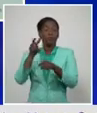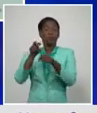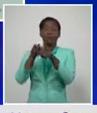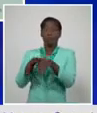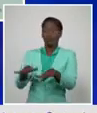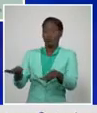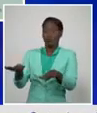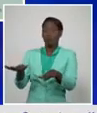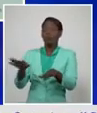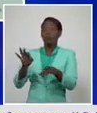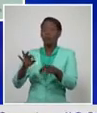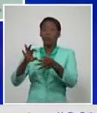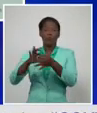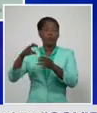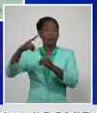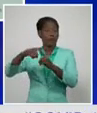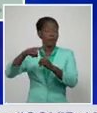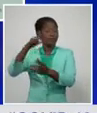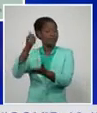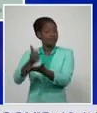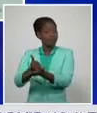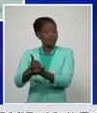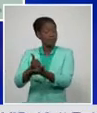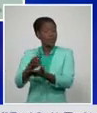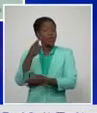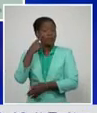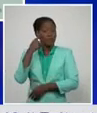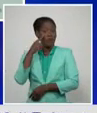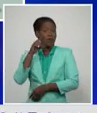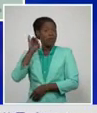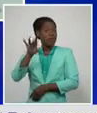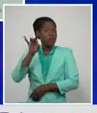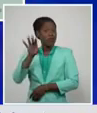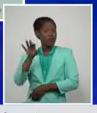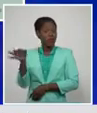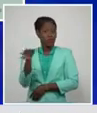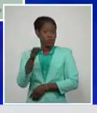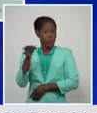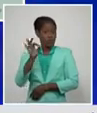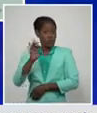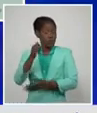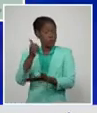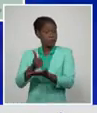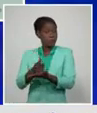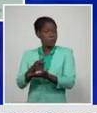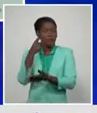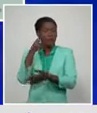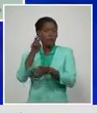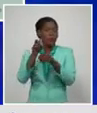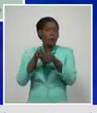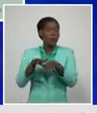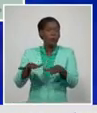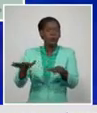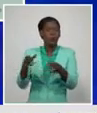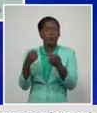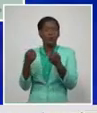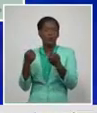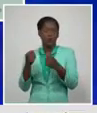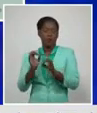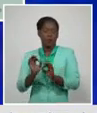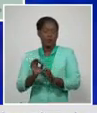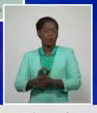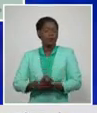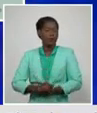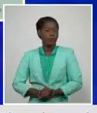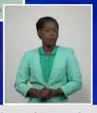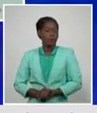municipio Guantánamo, 15 de los 16, que es realmente donde tiene la transmisión importante en estos